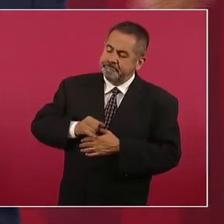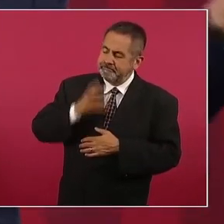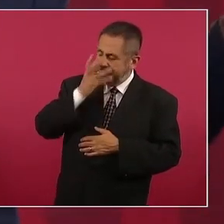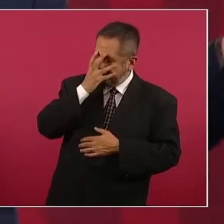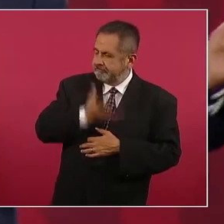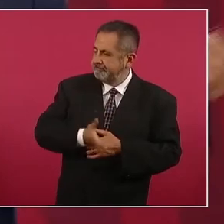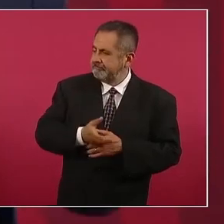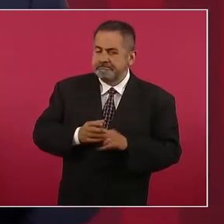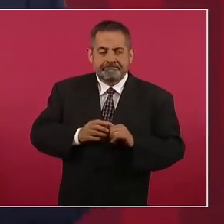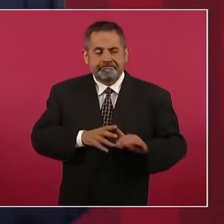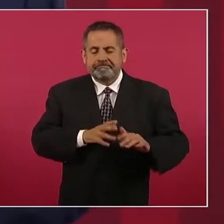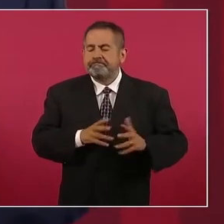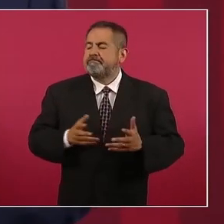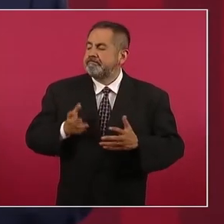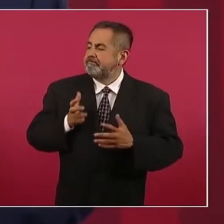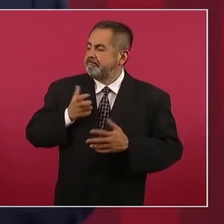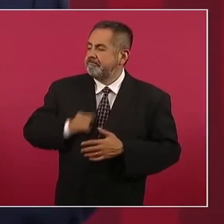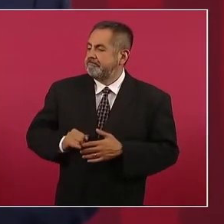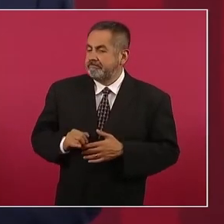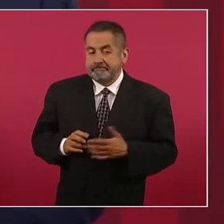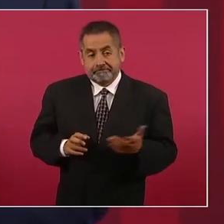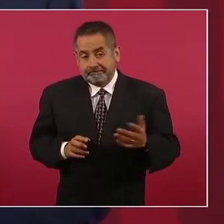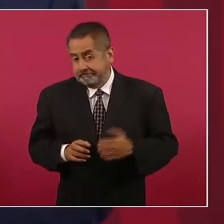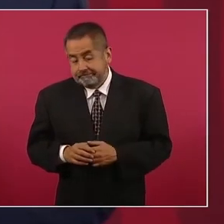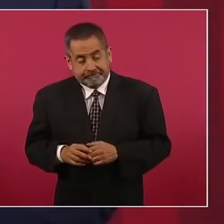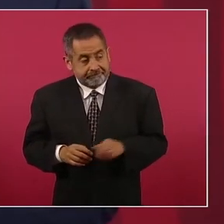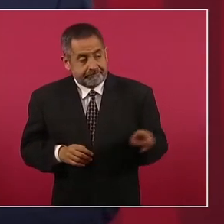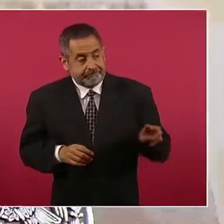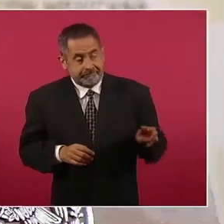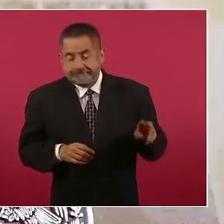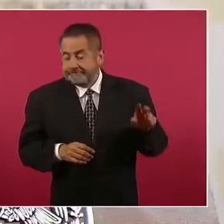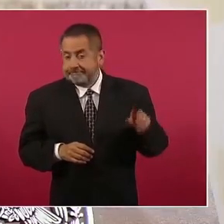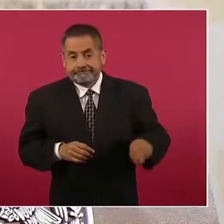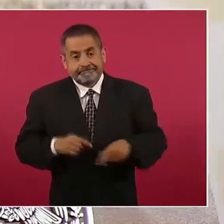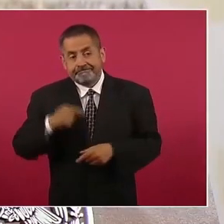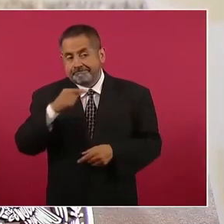y, como la fábula,